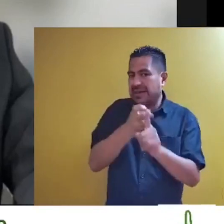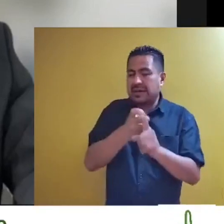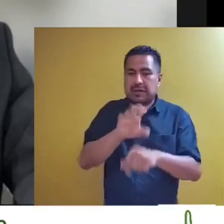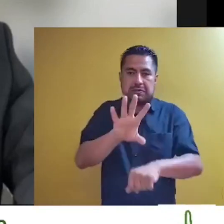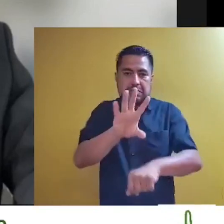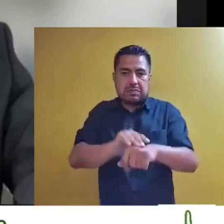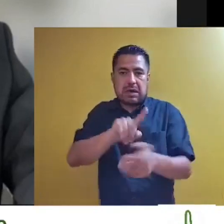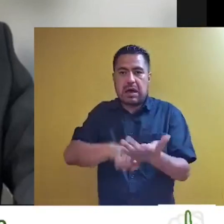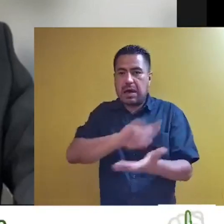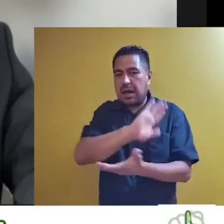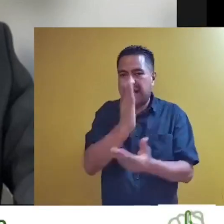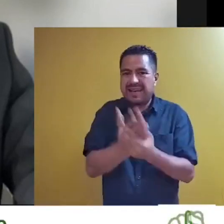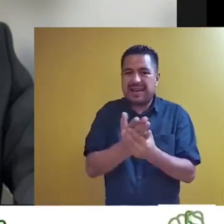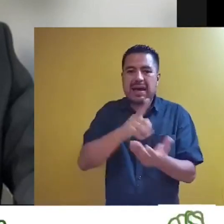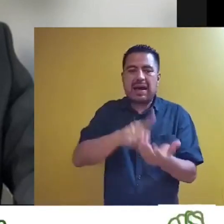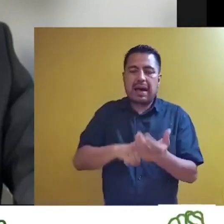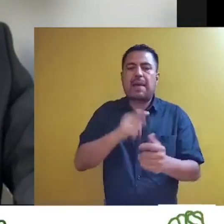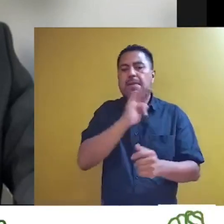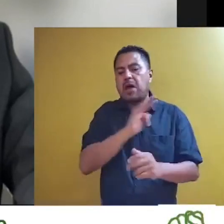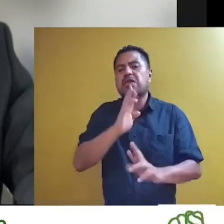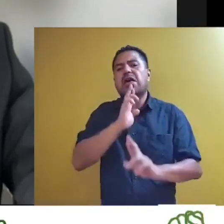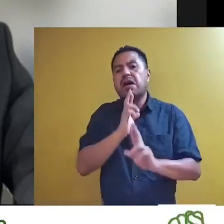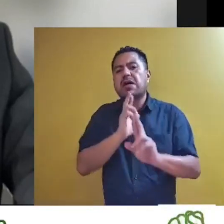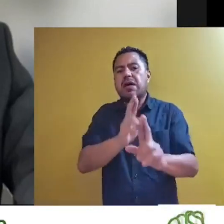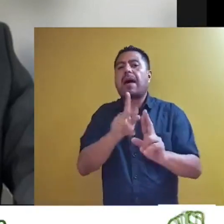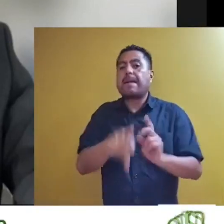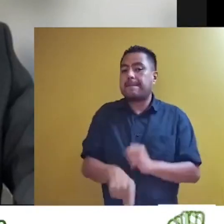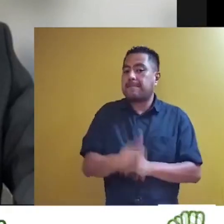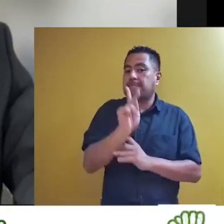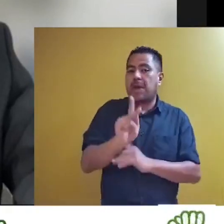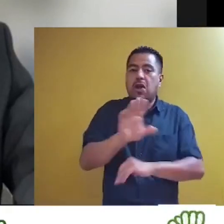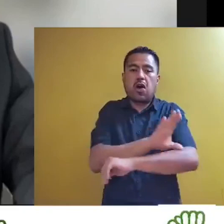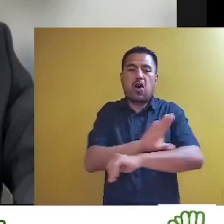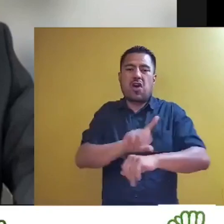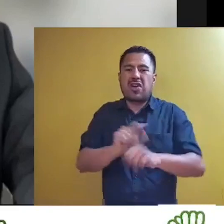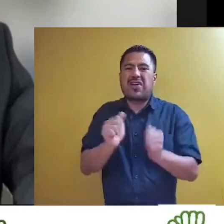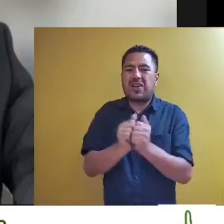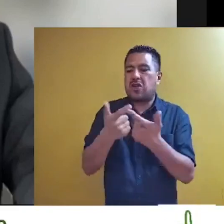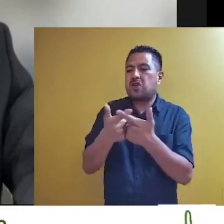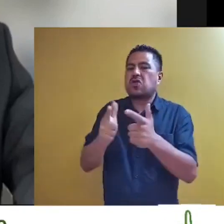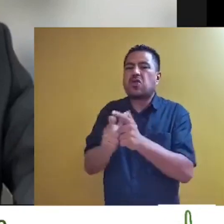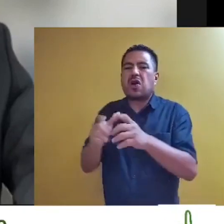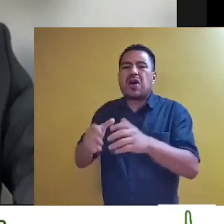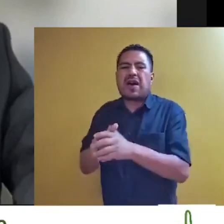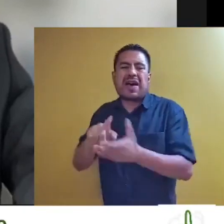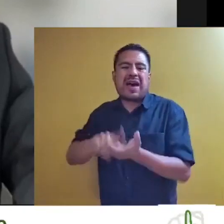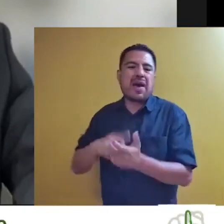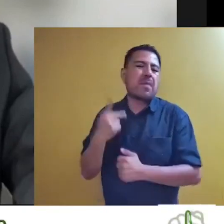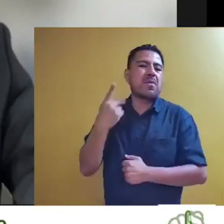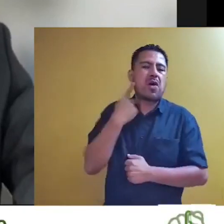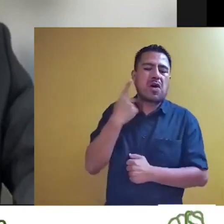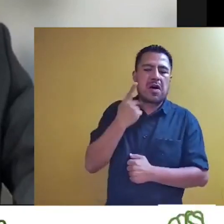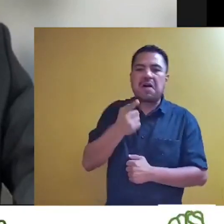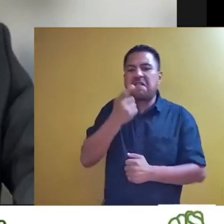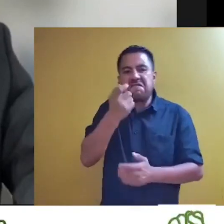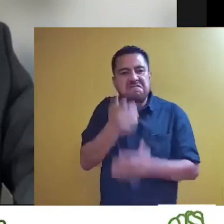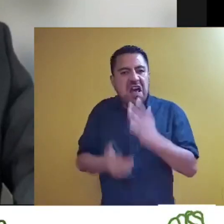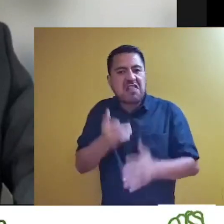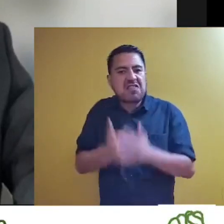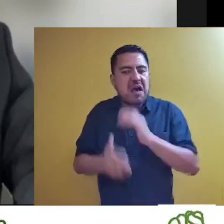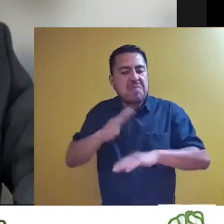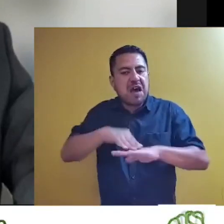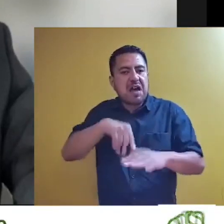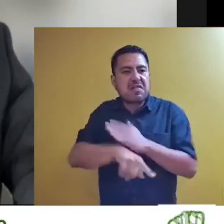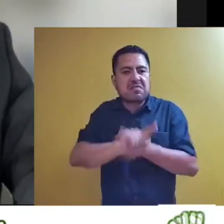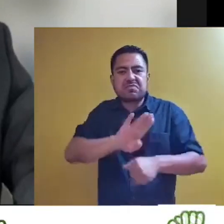remitirá el expediente a este tribunal para su resolución. Sin embargo, la coordinación de lo contencioso actualizó una causal de sobreseimiento y